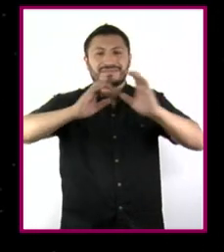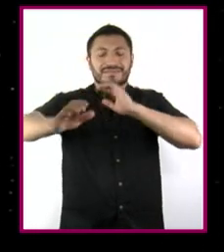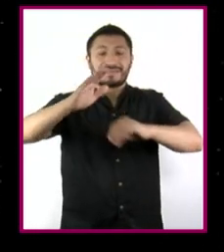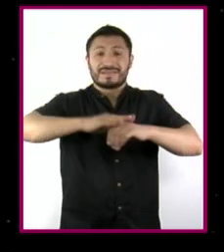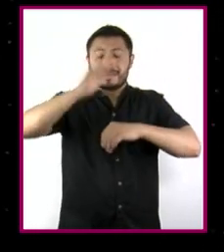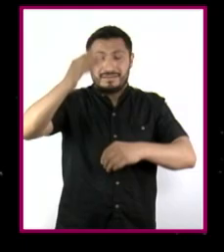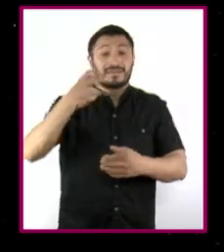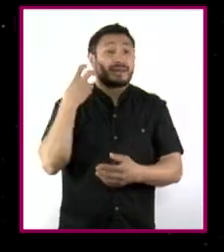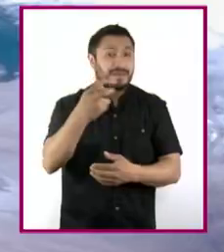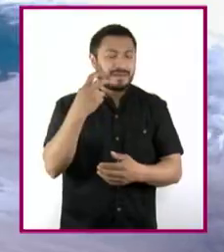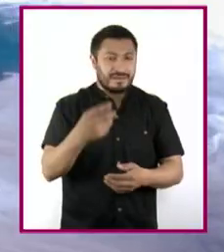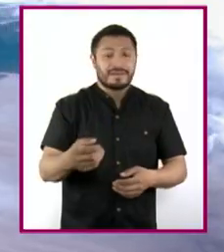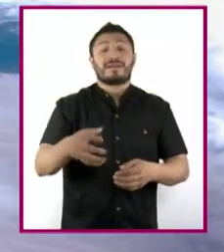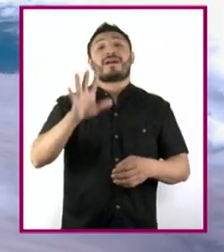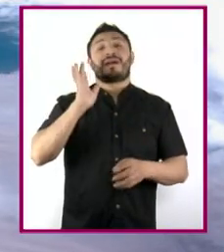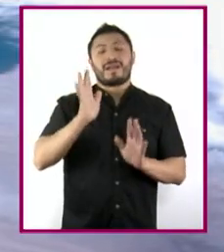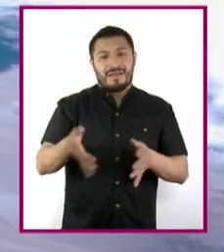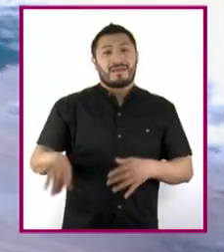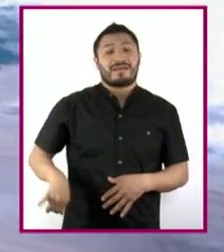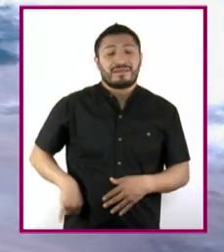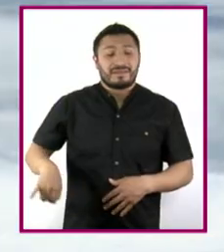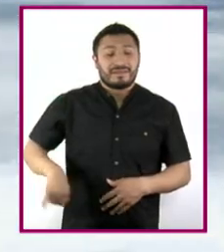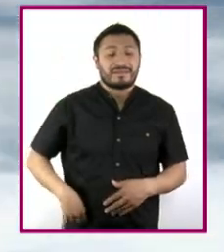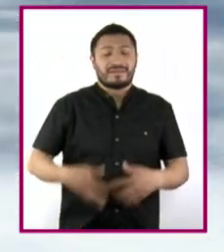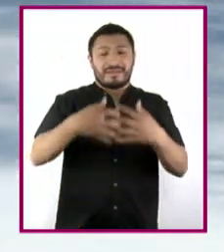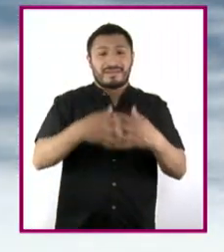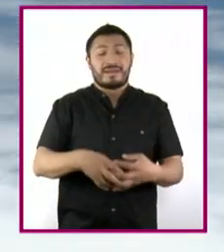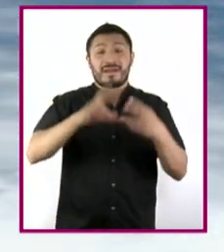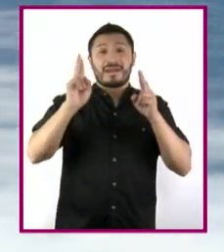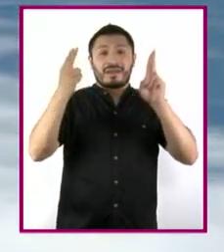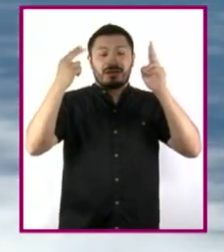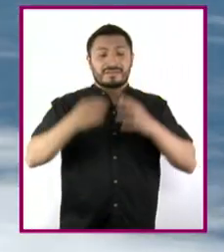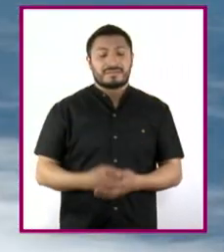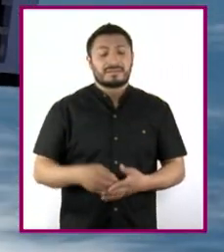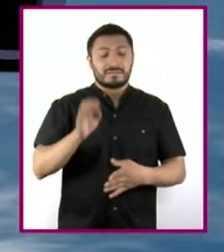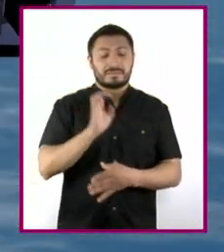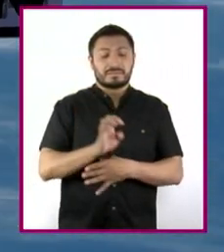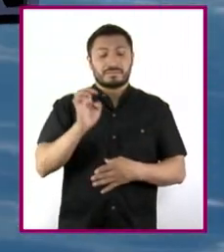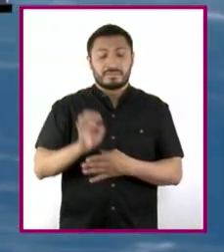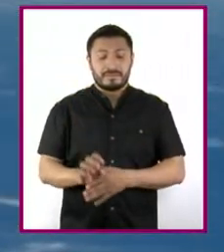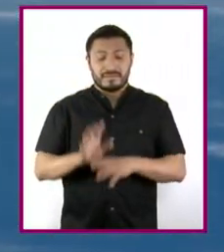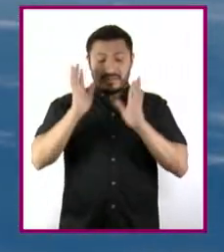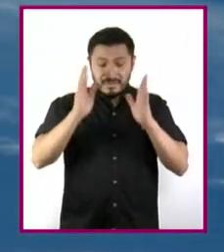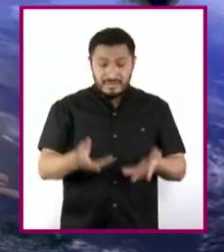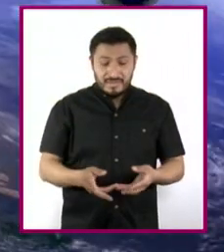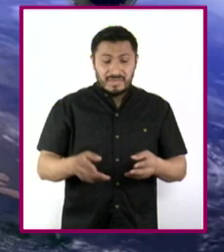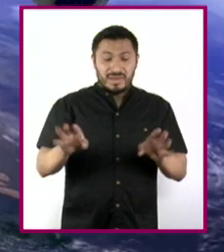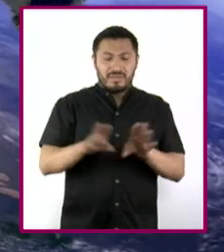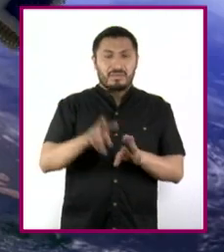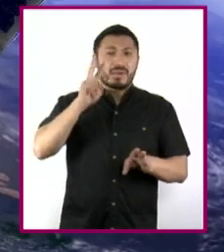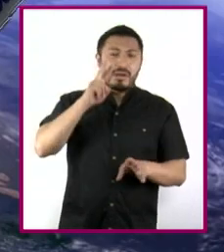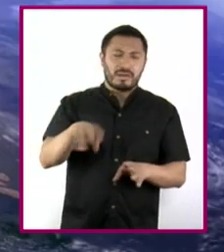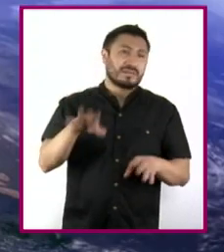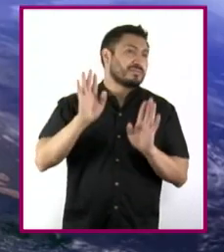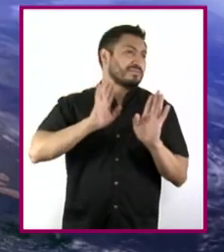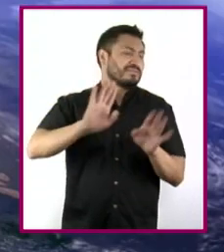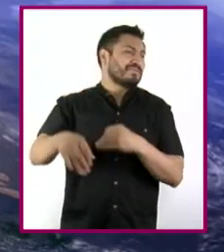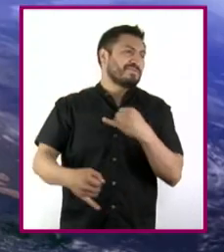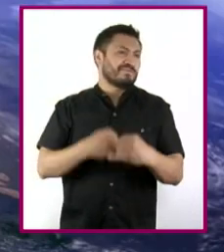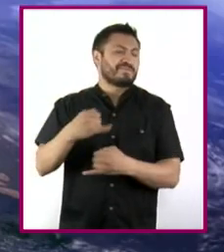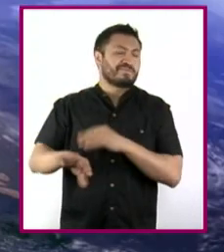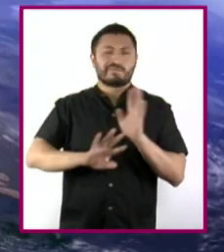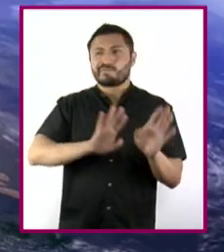Lo anterior ha despertado un gran interés en la industria espacial. Por lo tanto, han pasado de ser vistos como menos juguetes